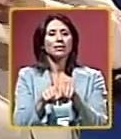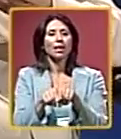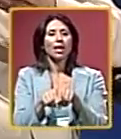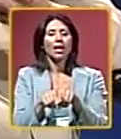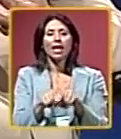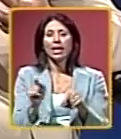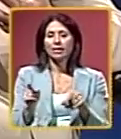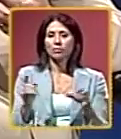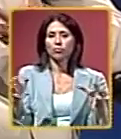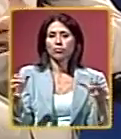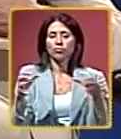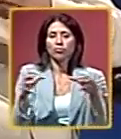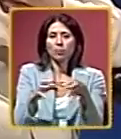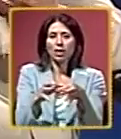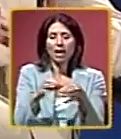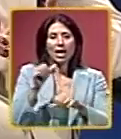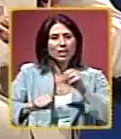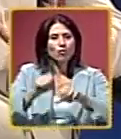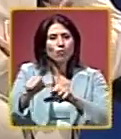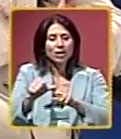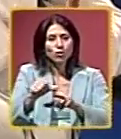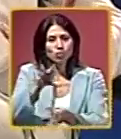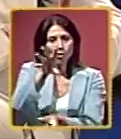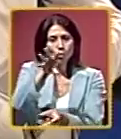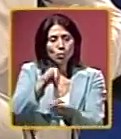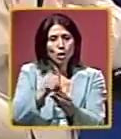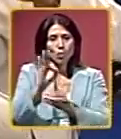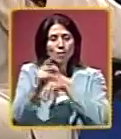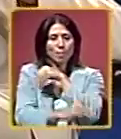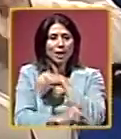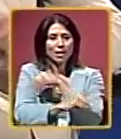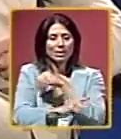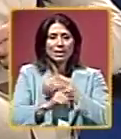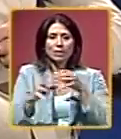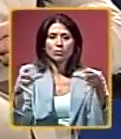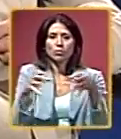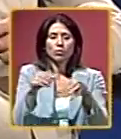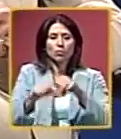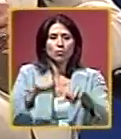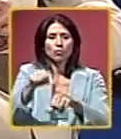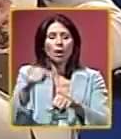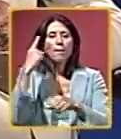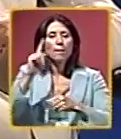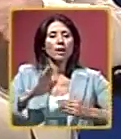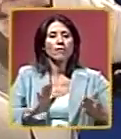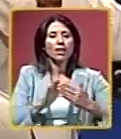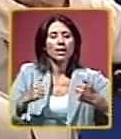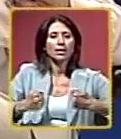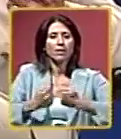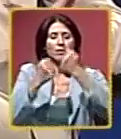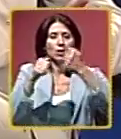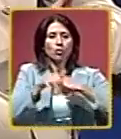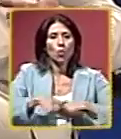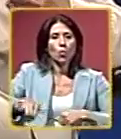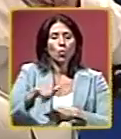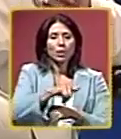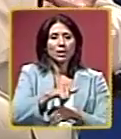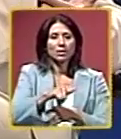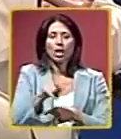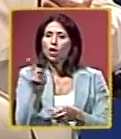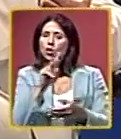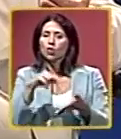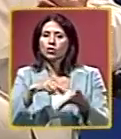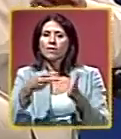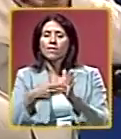aunar los esfuerzos de estos 9 países para enfrentar desafíos comunes. No sustituye ninguna